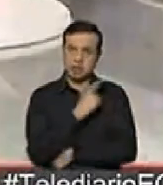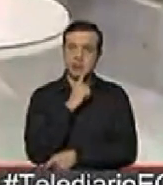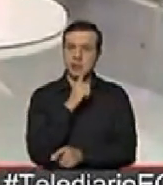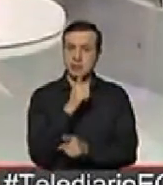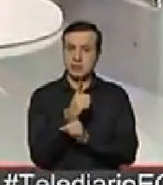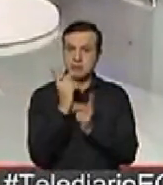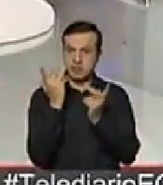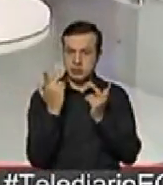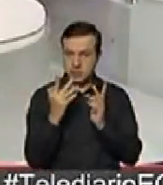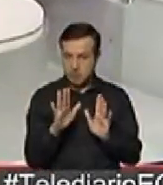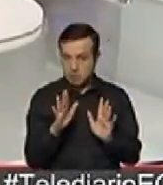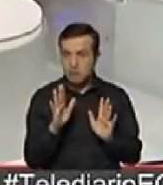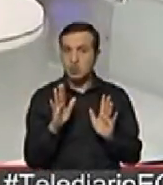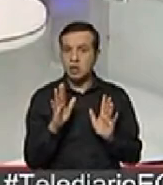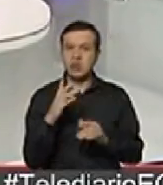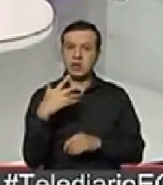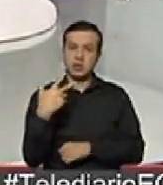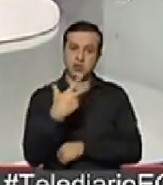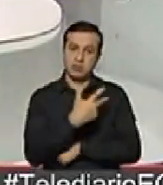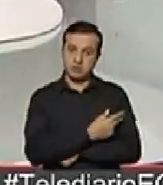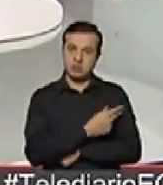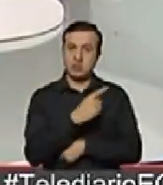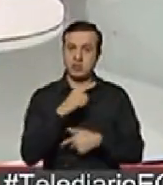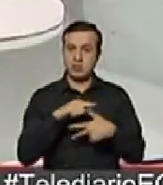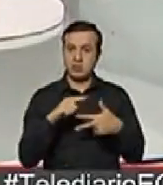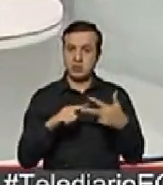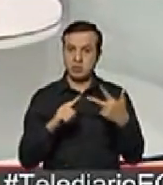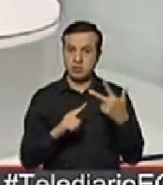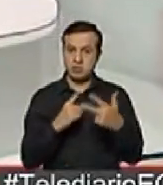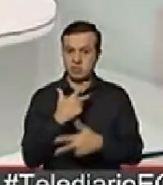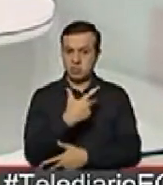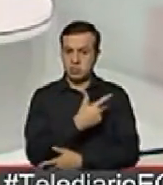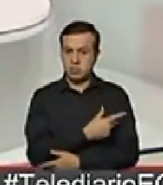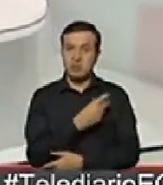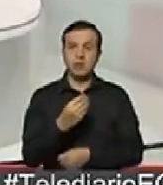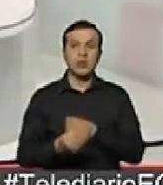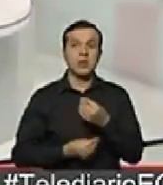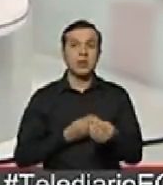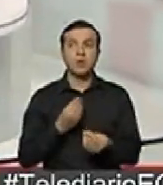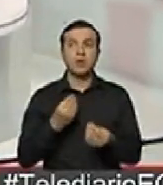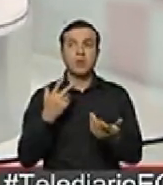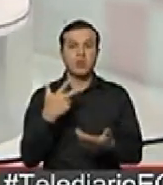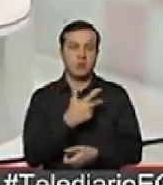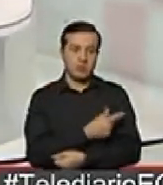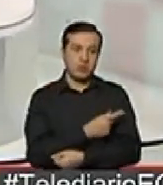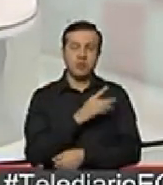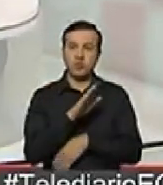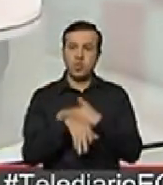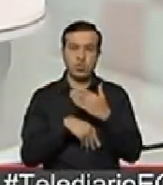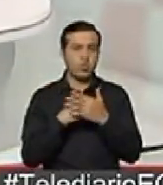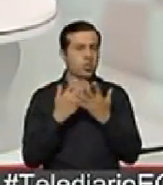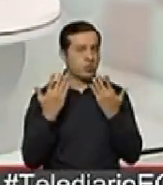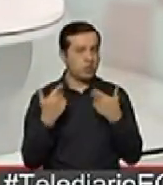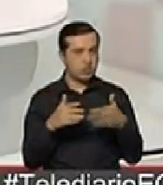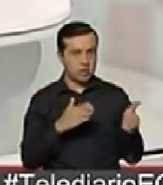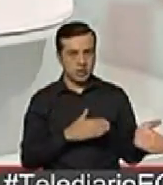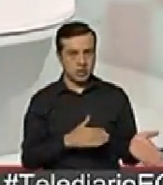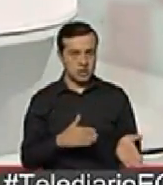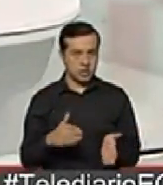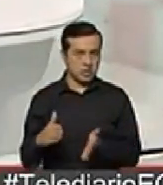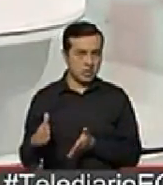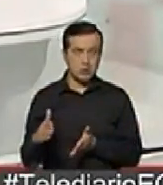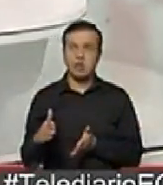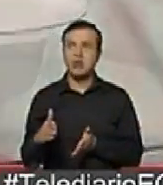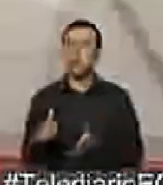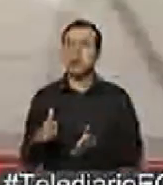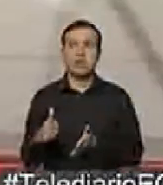que es tetravalente y es basada en proteínas sintetizadas, es decir, no